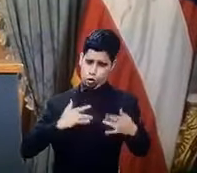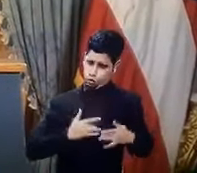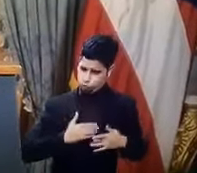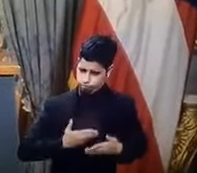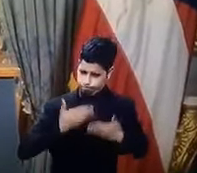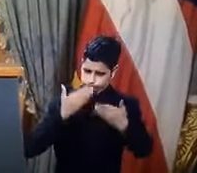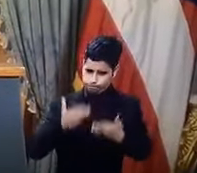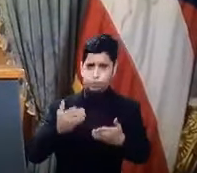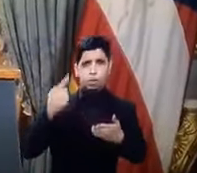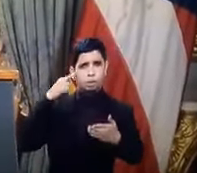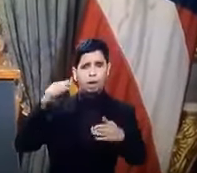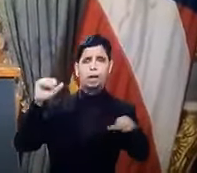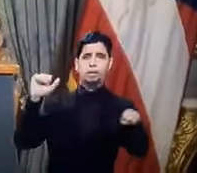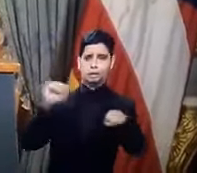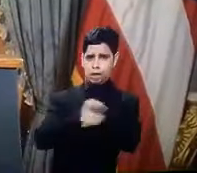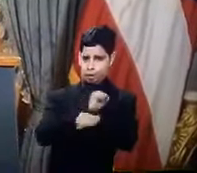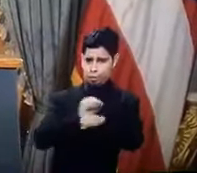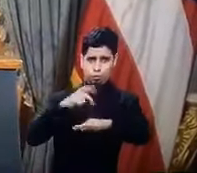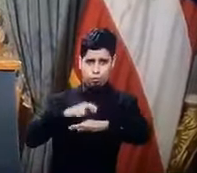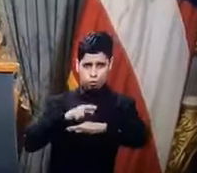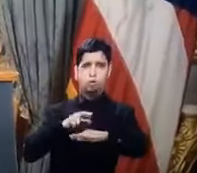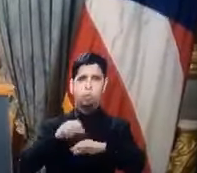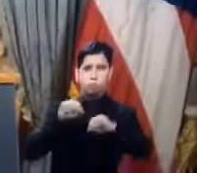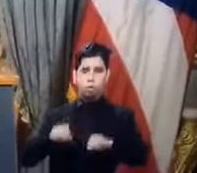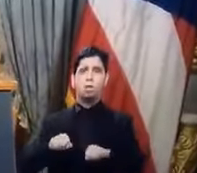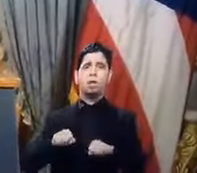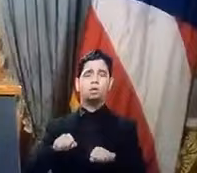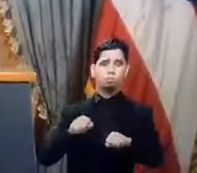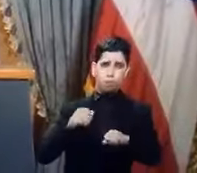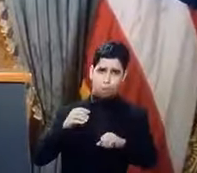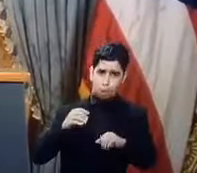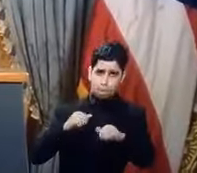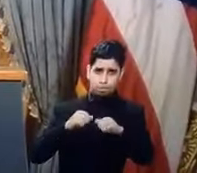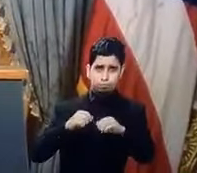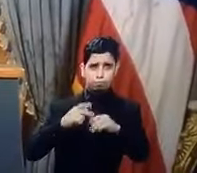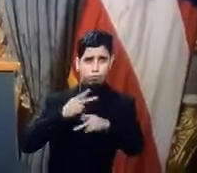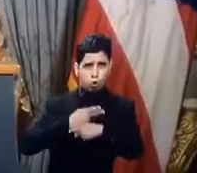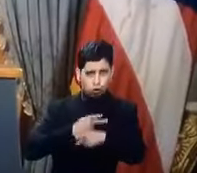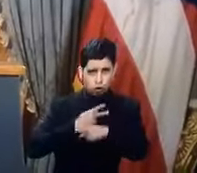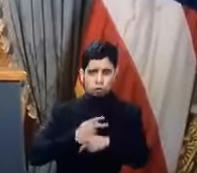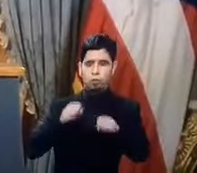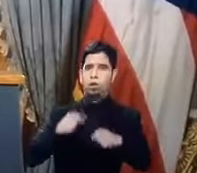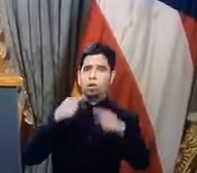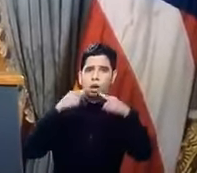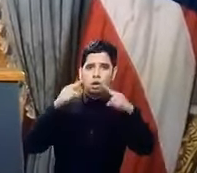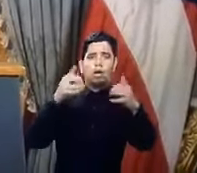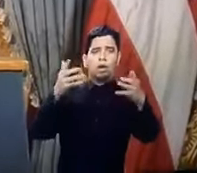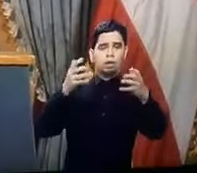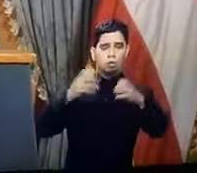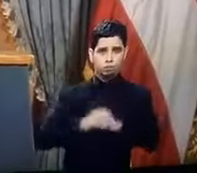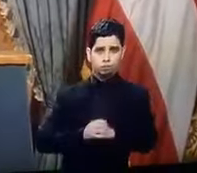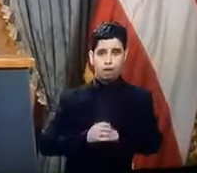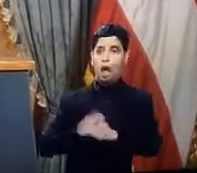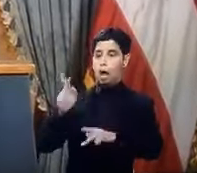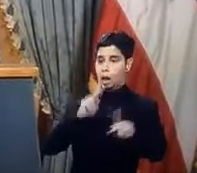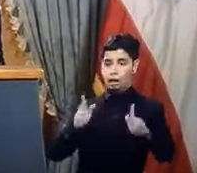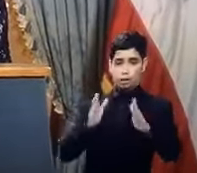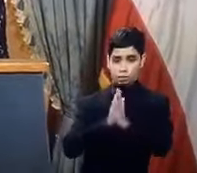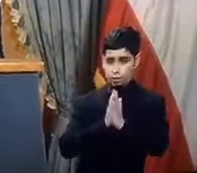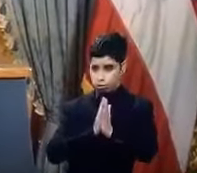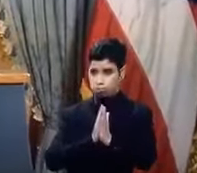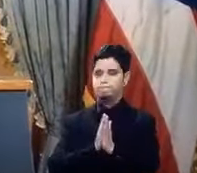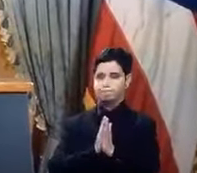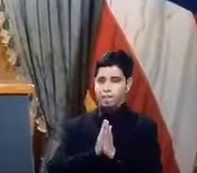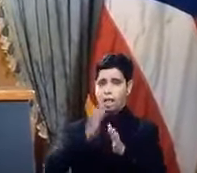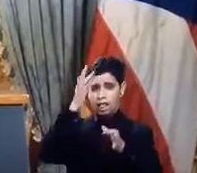a Puerto Rico a una sociedad productiva donde se logre la estabilidad que todos anhelamos. Al pueblo le pido no perder la fe